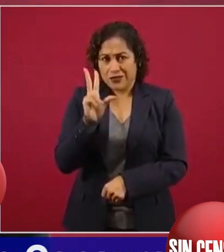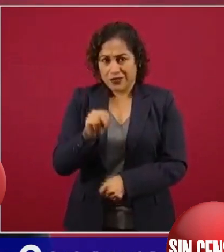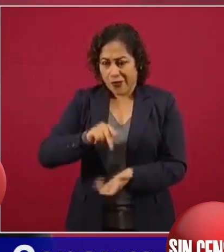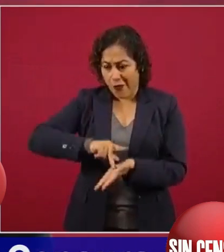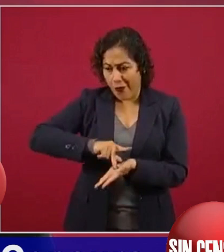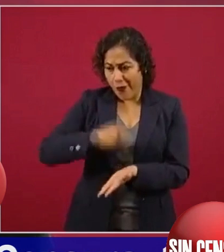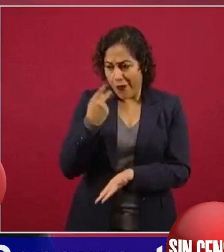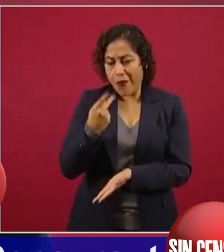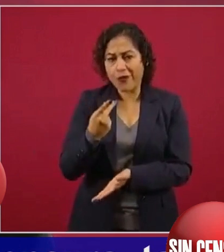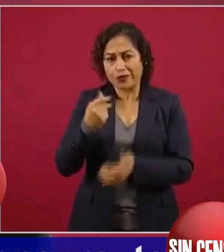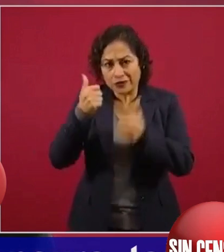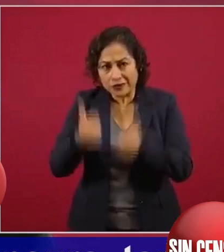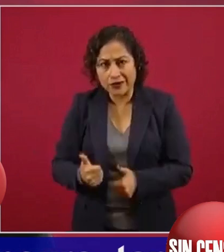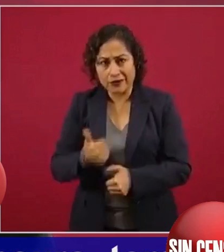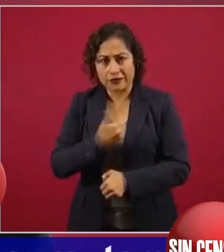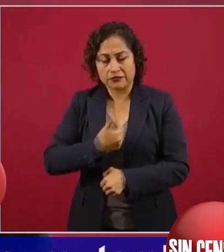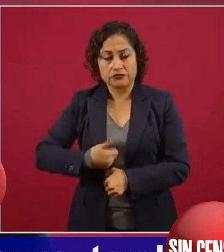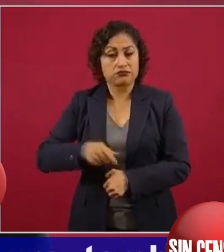Entonces,